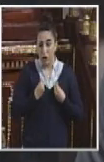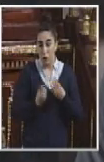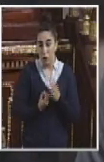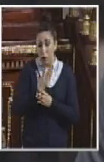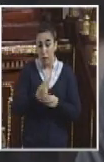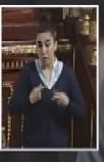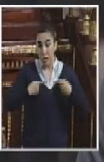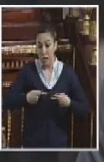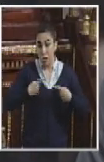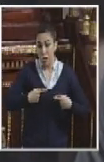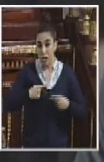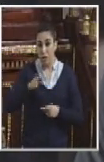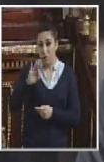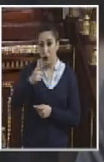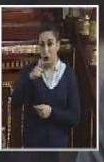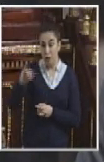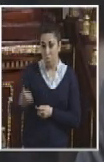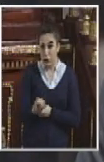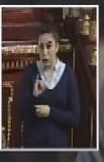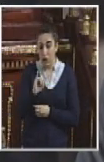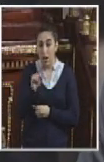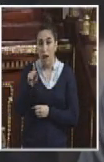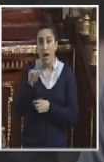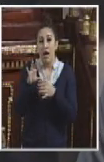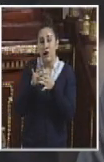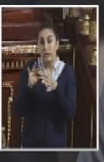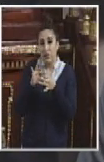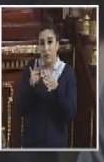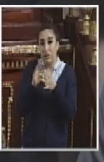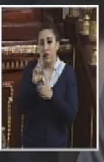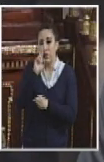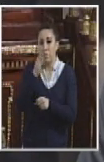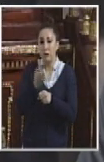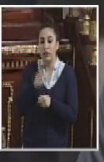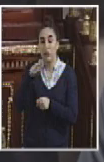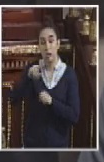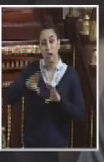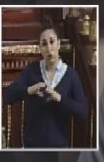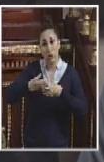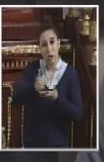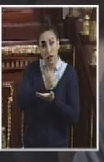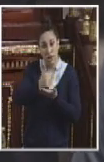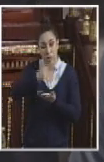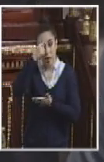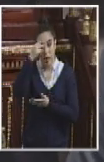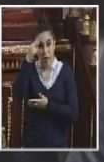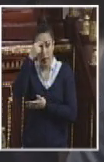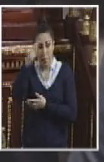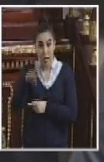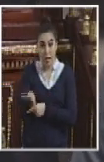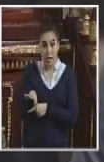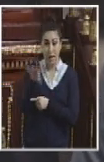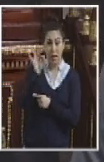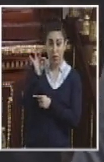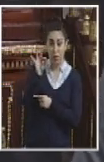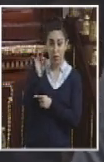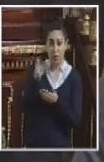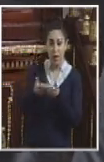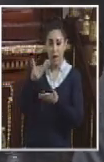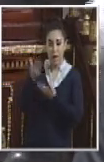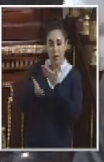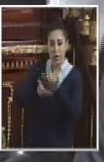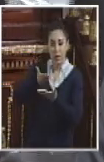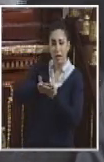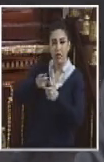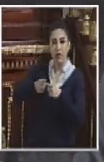persona titular de la Fiscalía, señala que es facultad del Congreso nombrarla a propuesta del